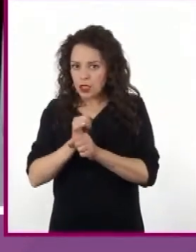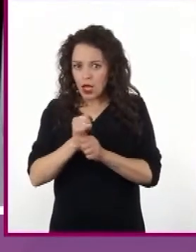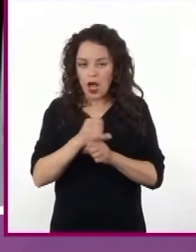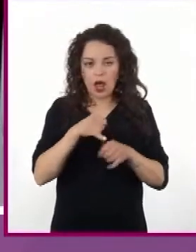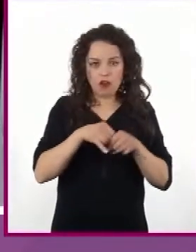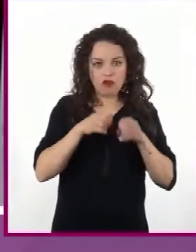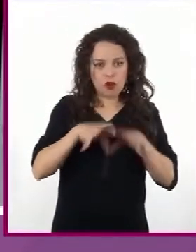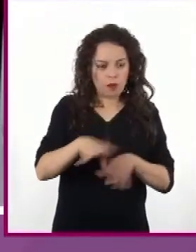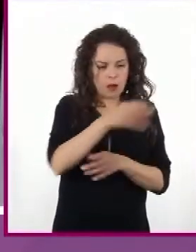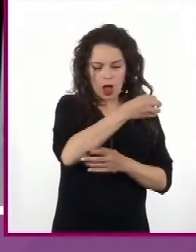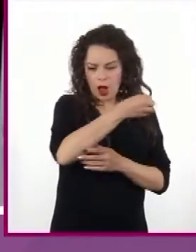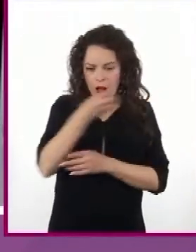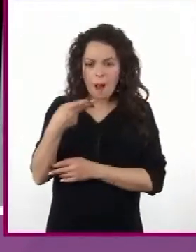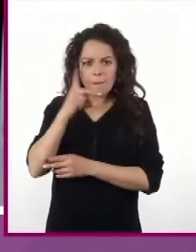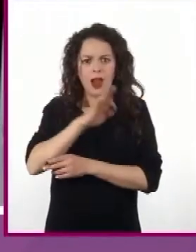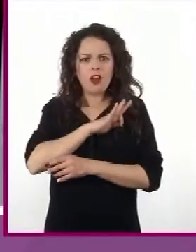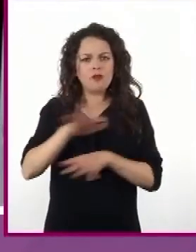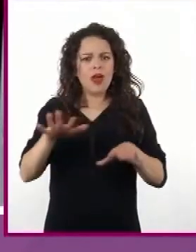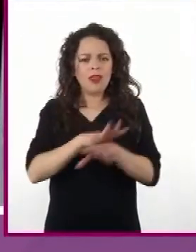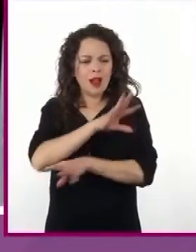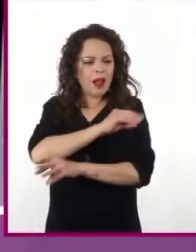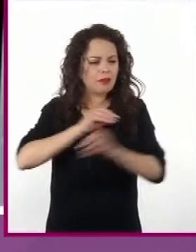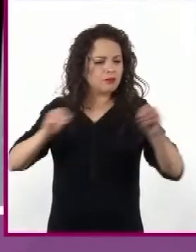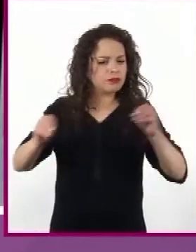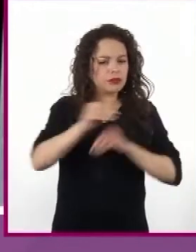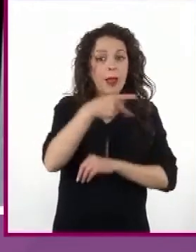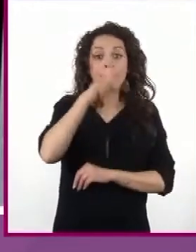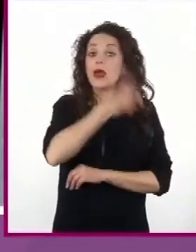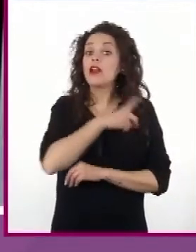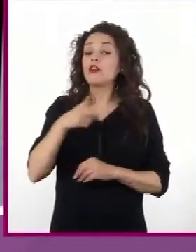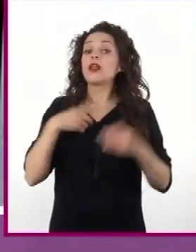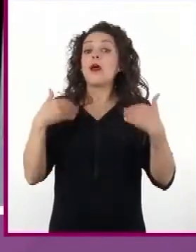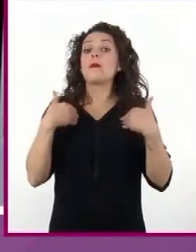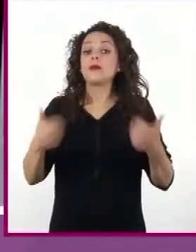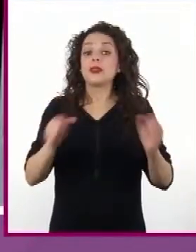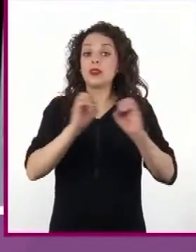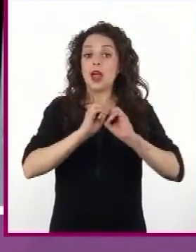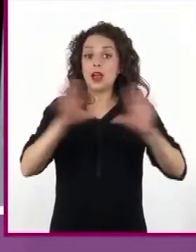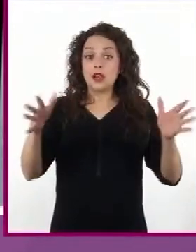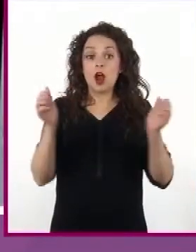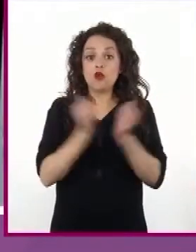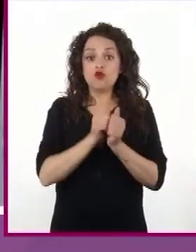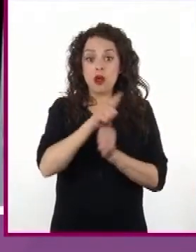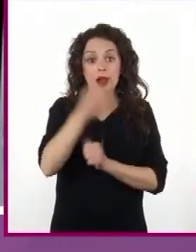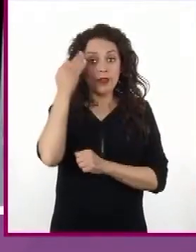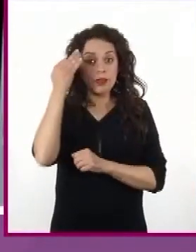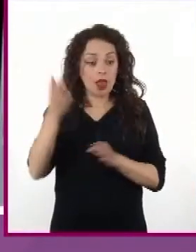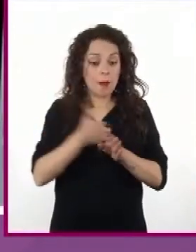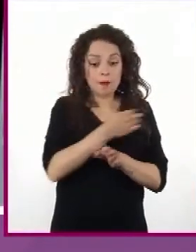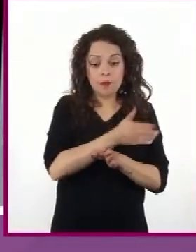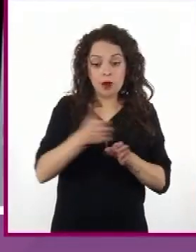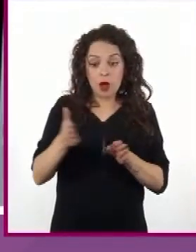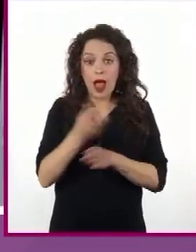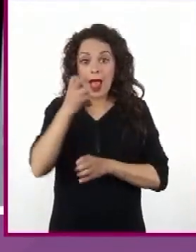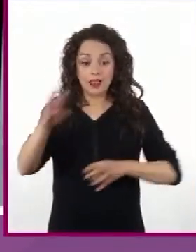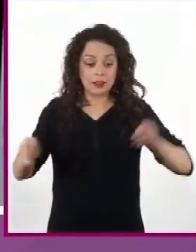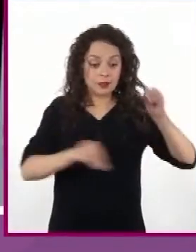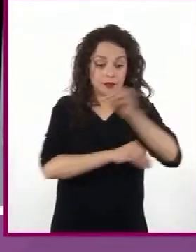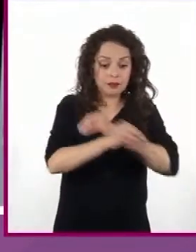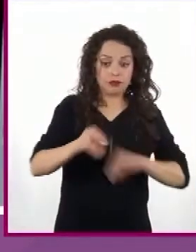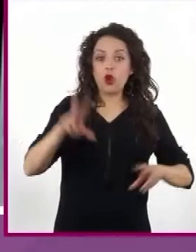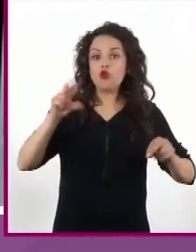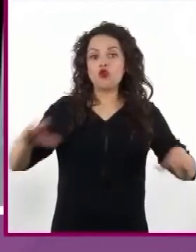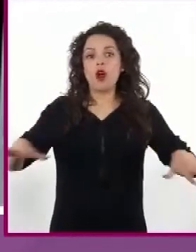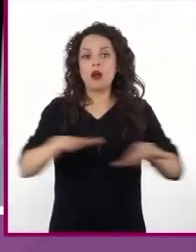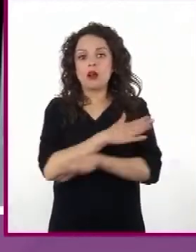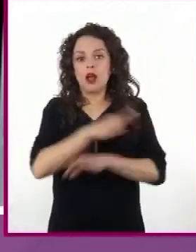tiempo, siempre y cuando la biografía sea clara y estos juegos con el tiempo no alteren la verdad